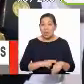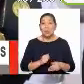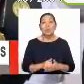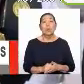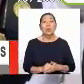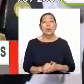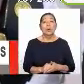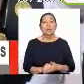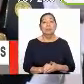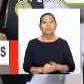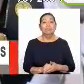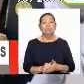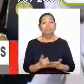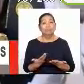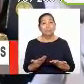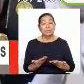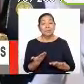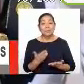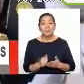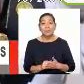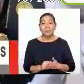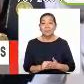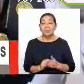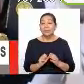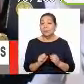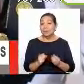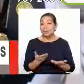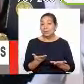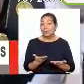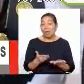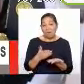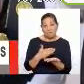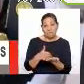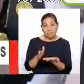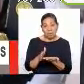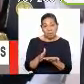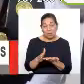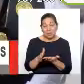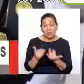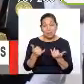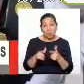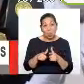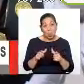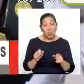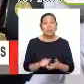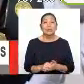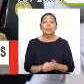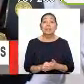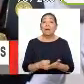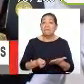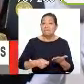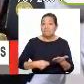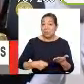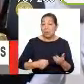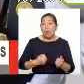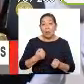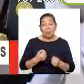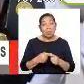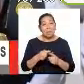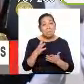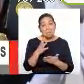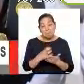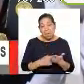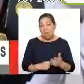Esto inmediatamente ha ocasionado, por supuesto, los han botado del lugar y han quemado también algunos vehículos